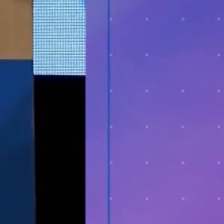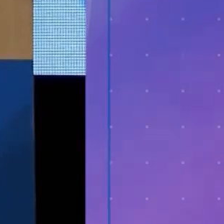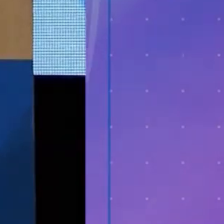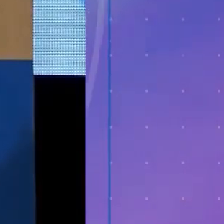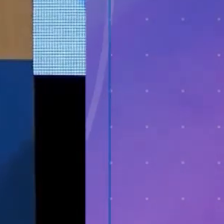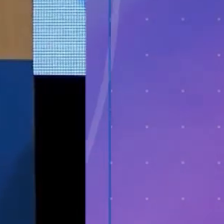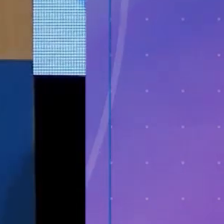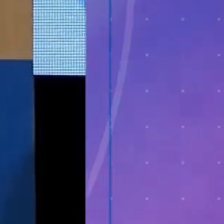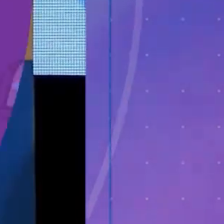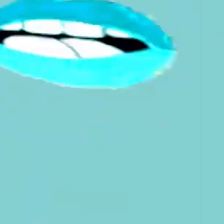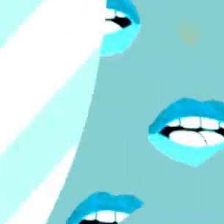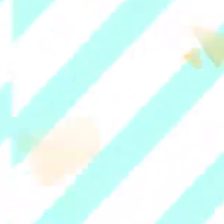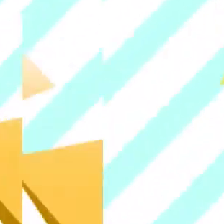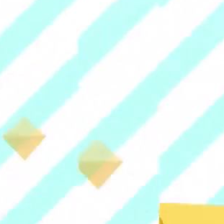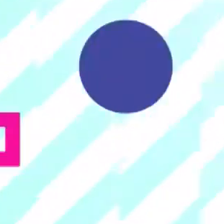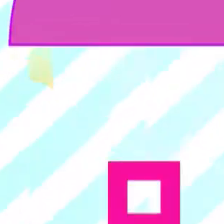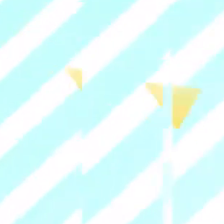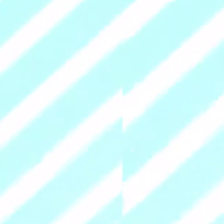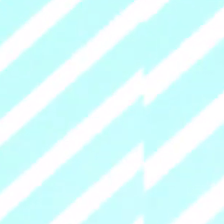forma inteligente y en equipo.